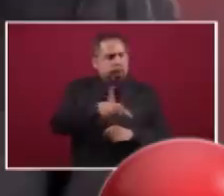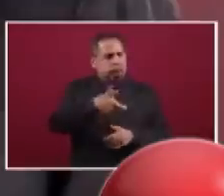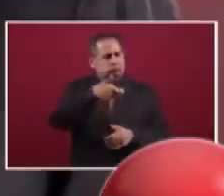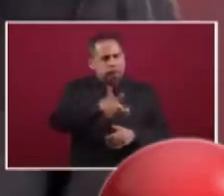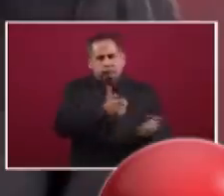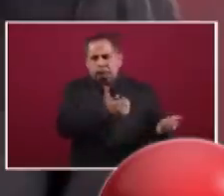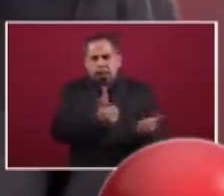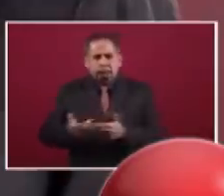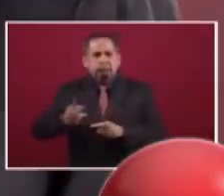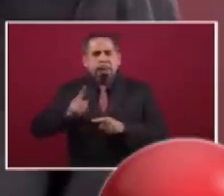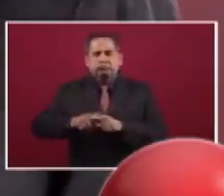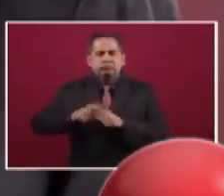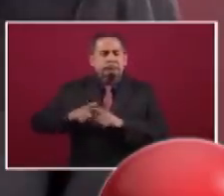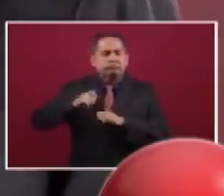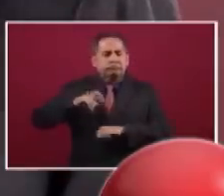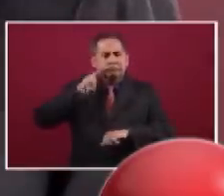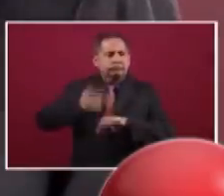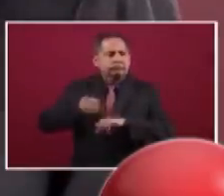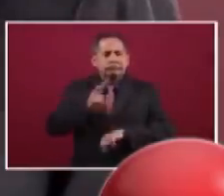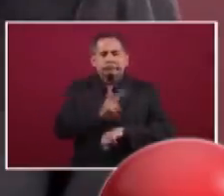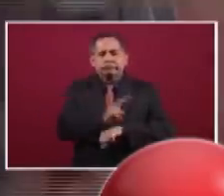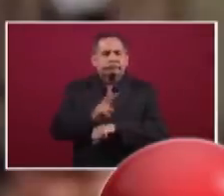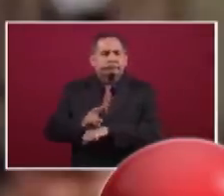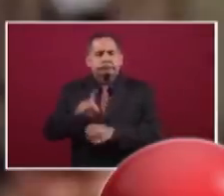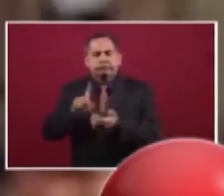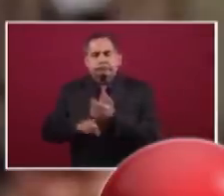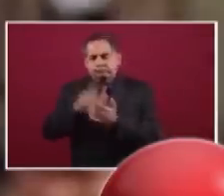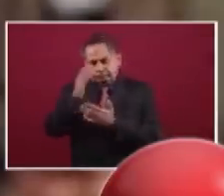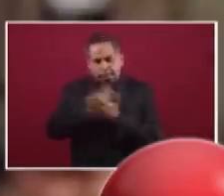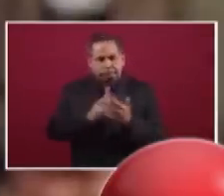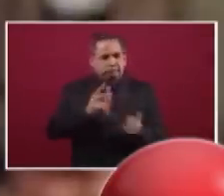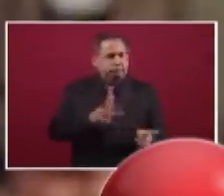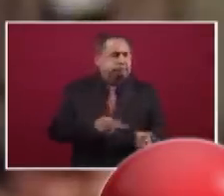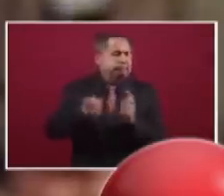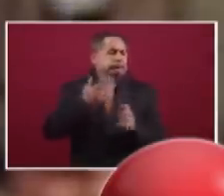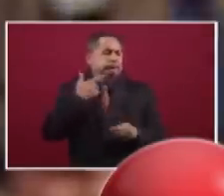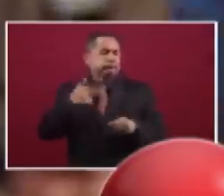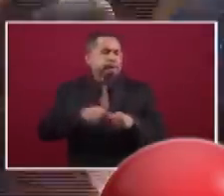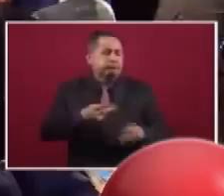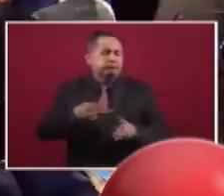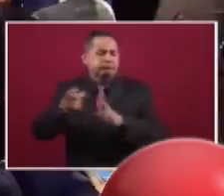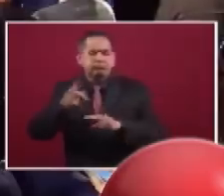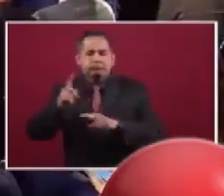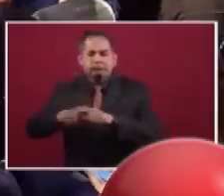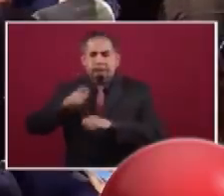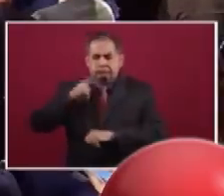transporte, ¿quién se hará cargo de evitar el huachicol, el robo de combustible?